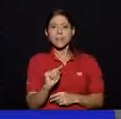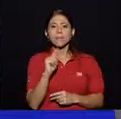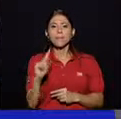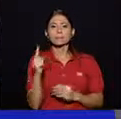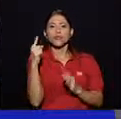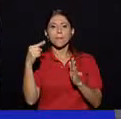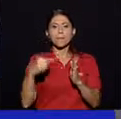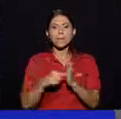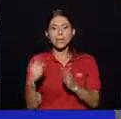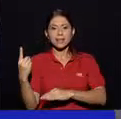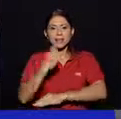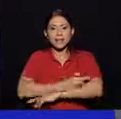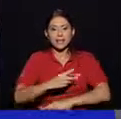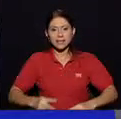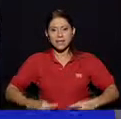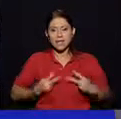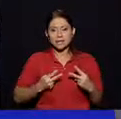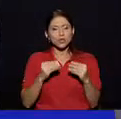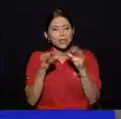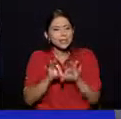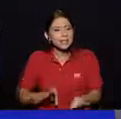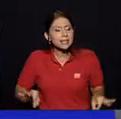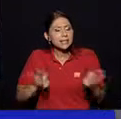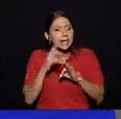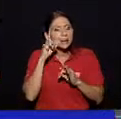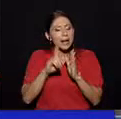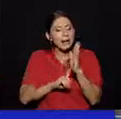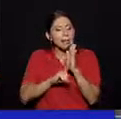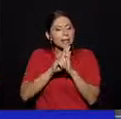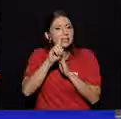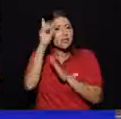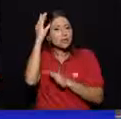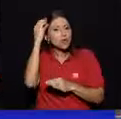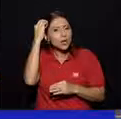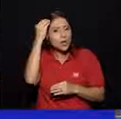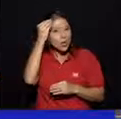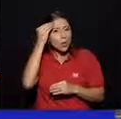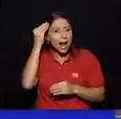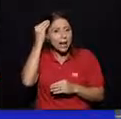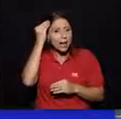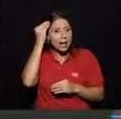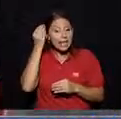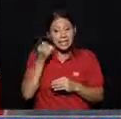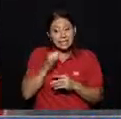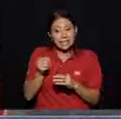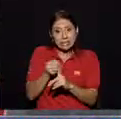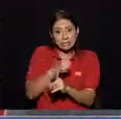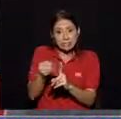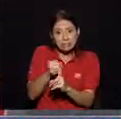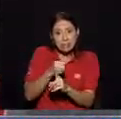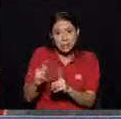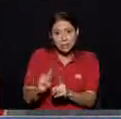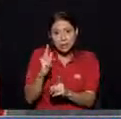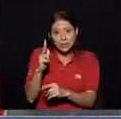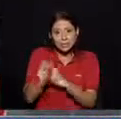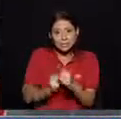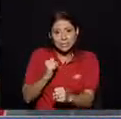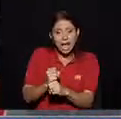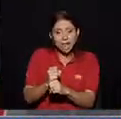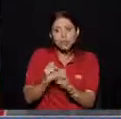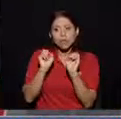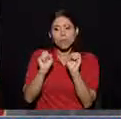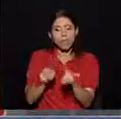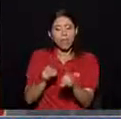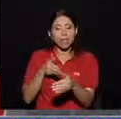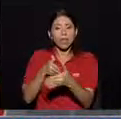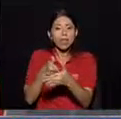son secuelas en áreas muy diferentes. Hay secuelas de carácter cognitivo, como problemas posteriores en el aprendizaje. Hay problemas de